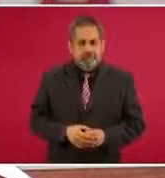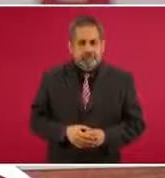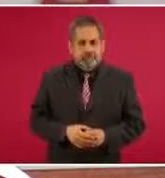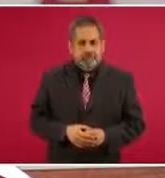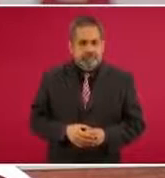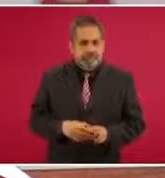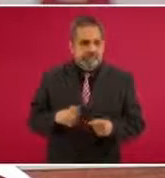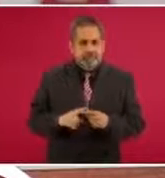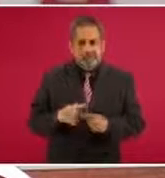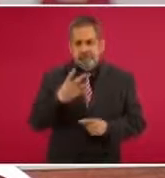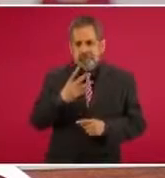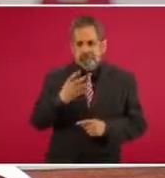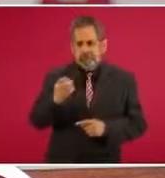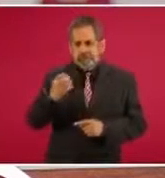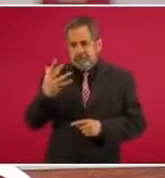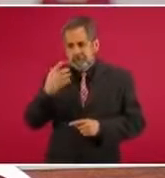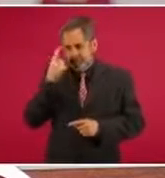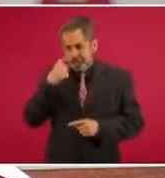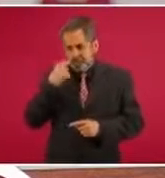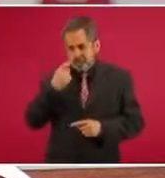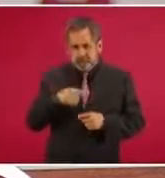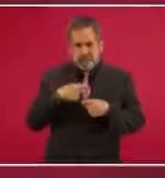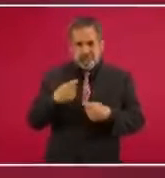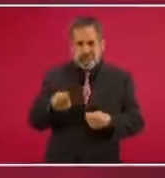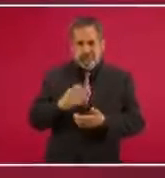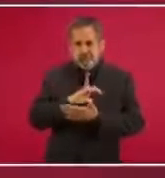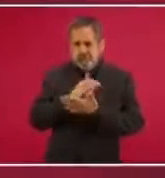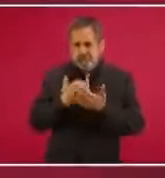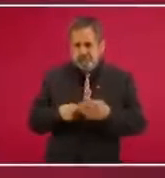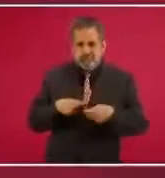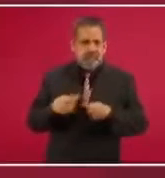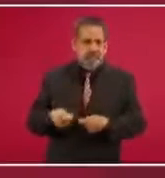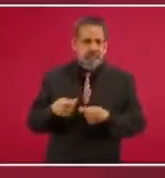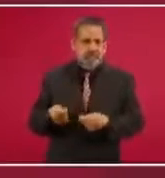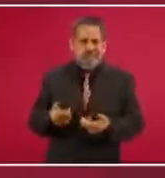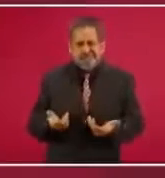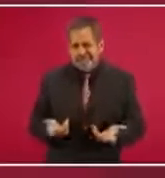por cuatro o cinco horas querían contratar